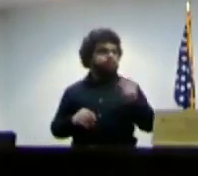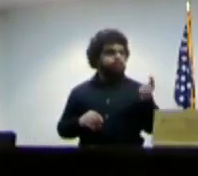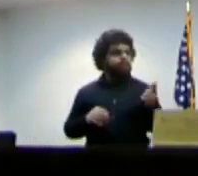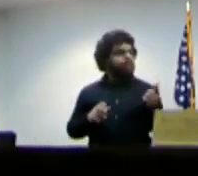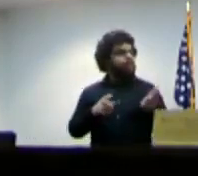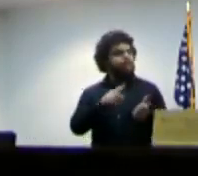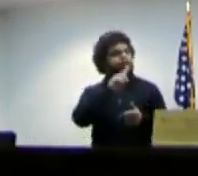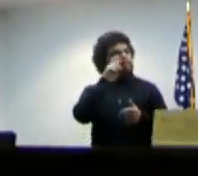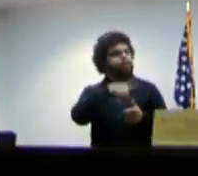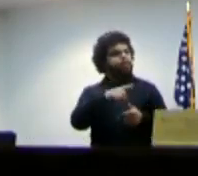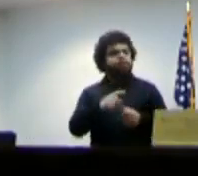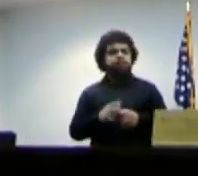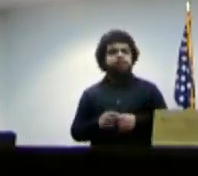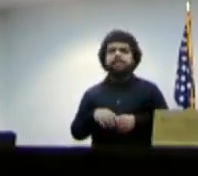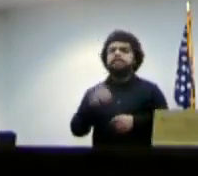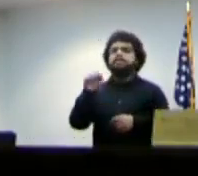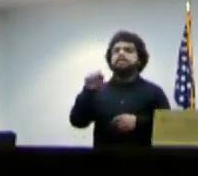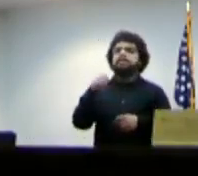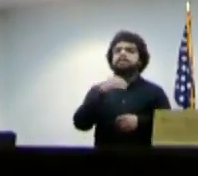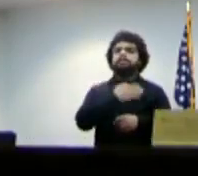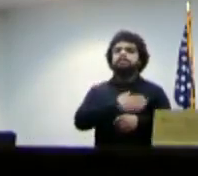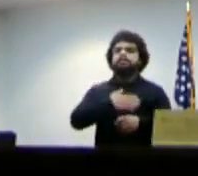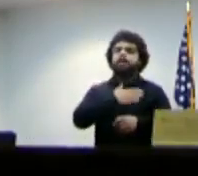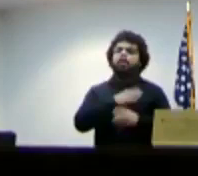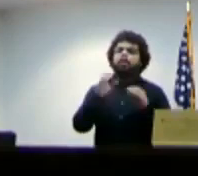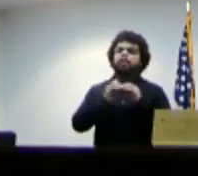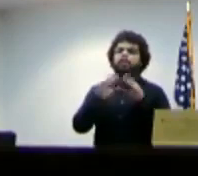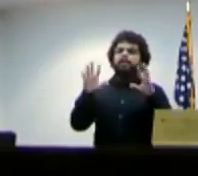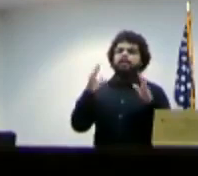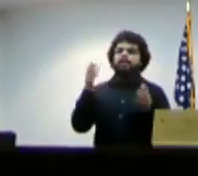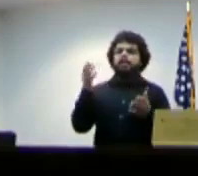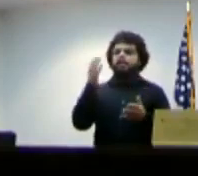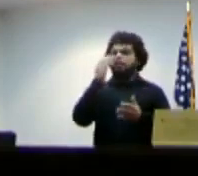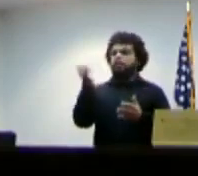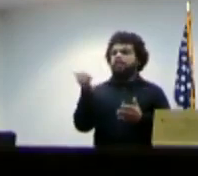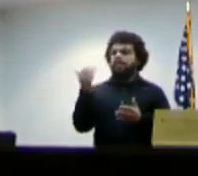Sí, si me puede aclarar por qué